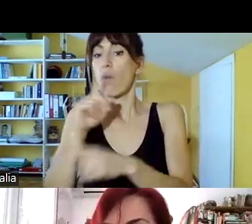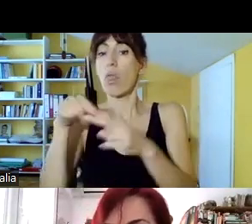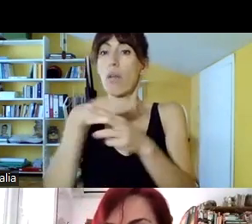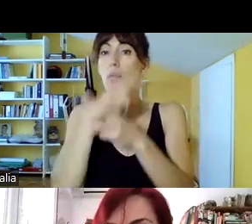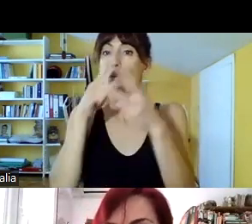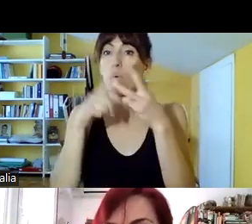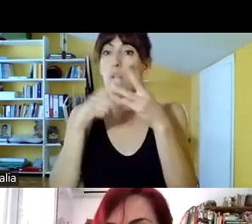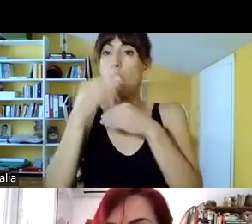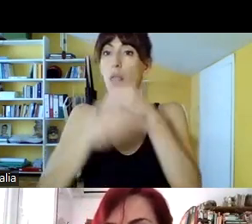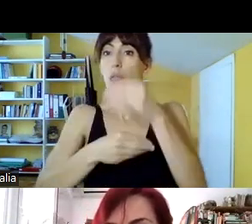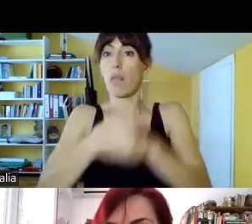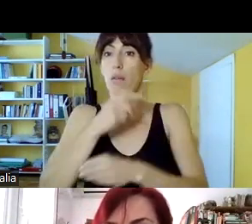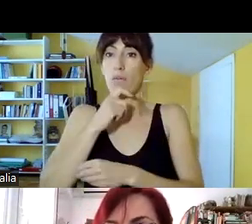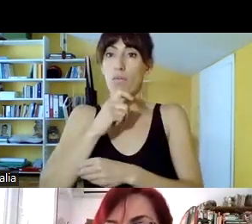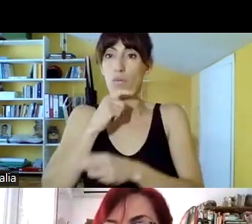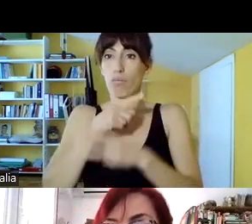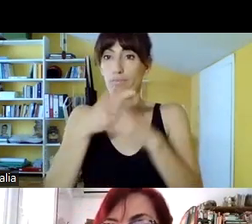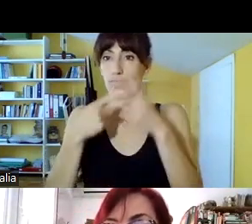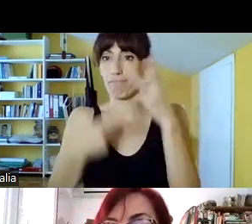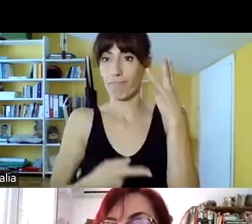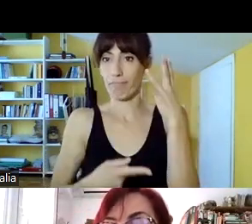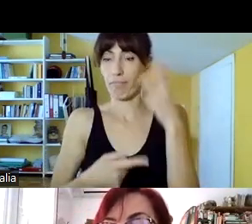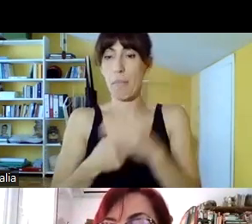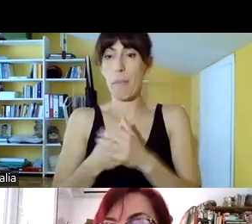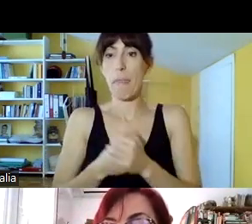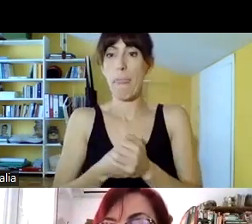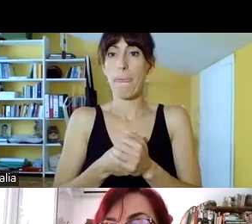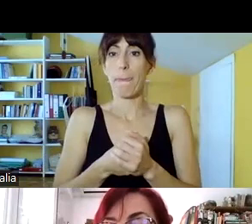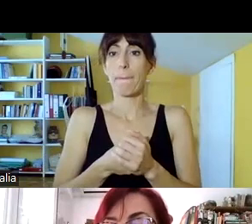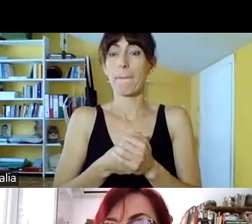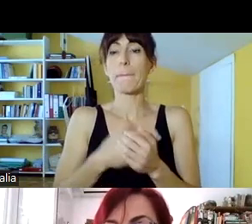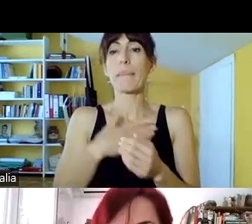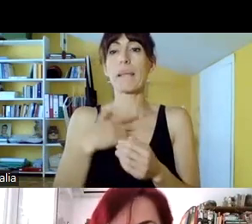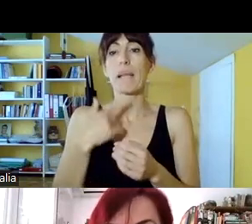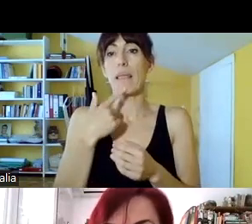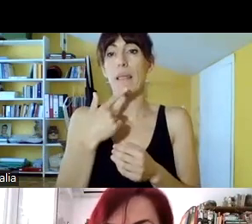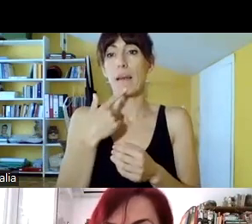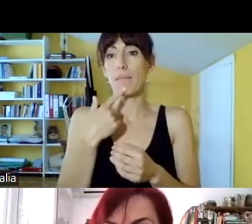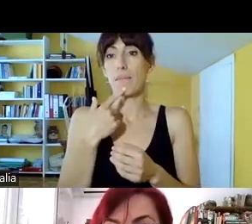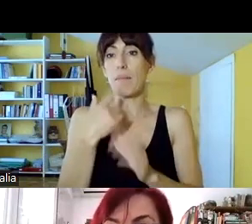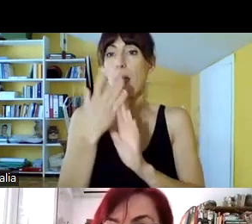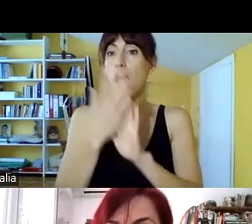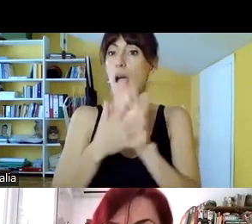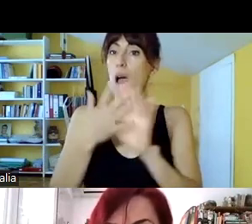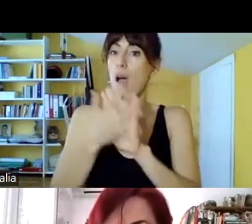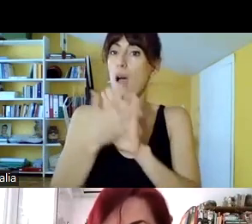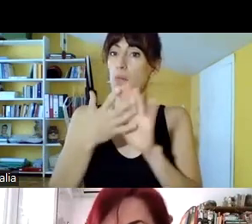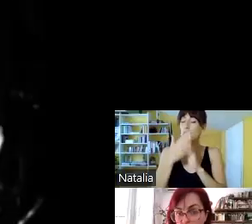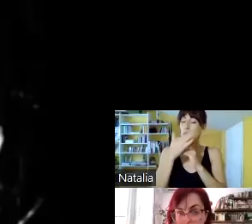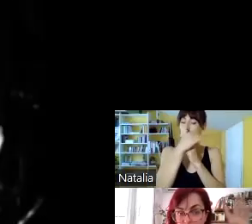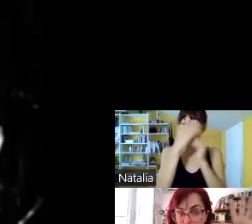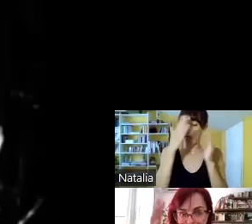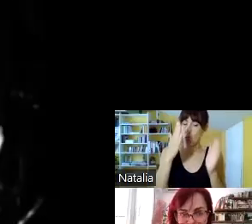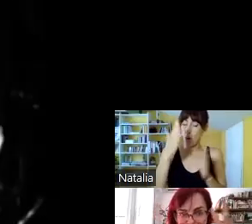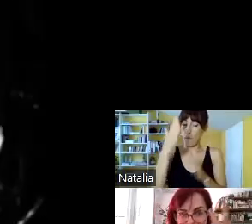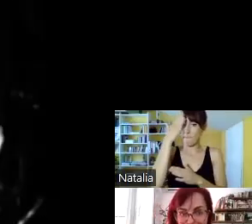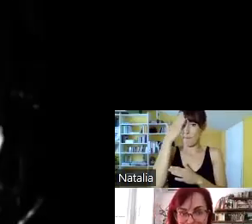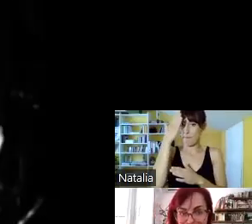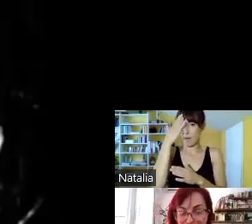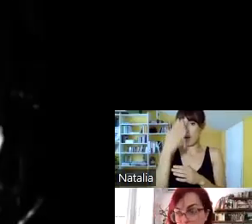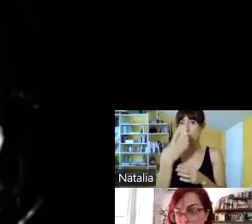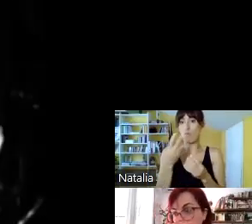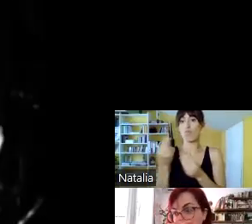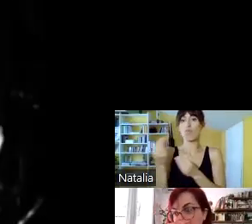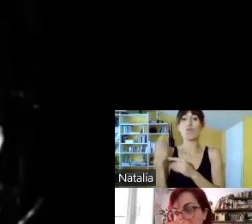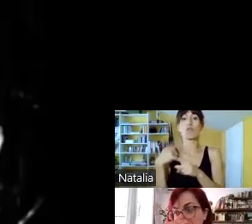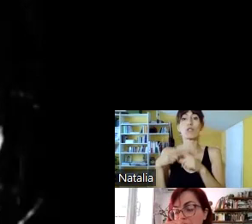Y sí que quería dar una serie de premisas. De nuevo, hablo de la atención primaria, pero muchas de las cosas he visto en el chat